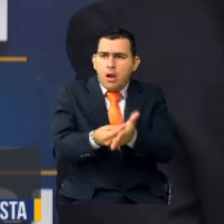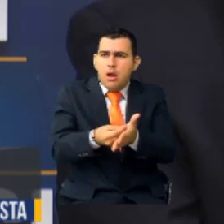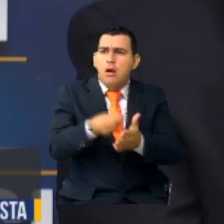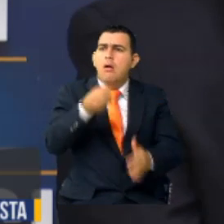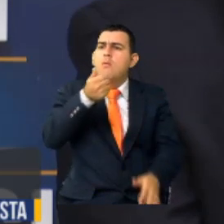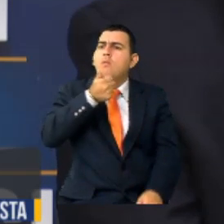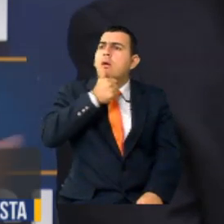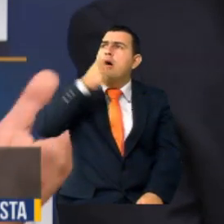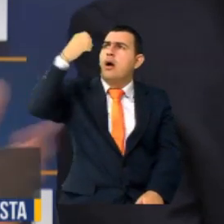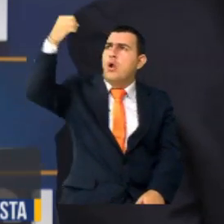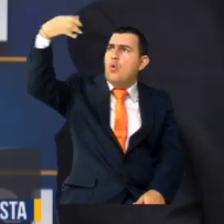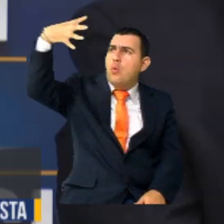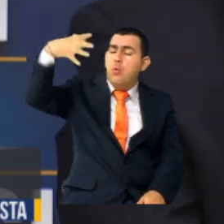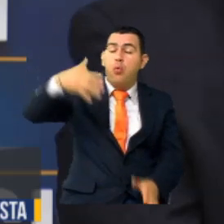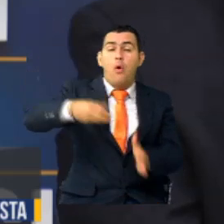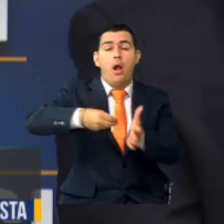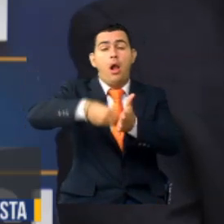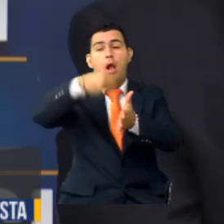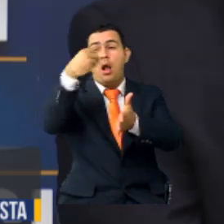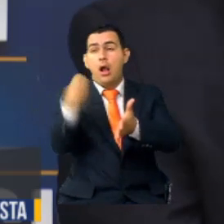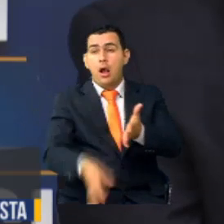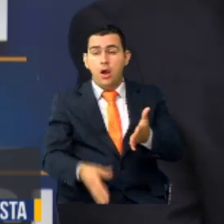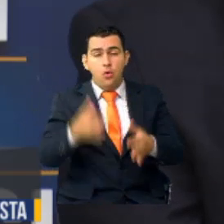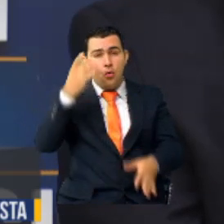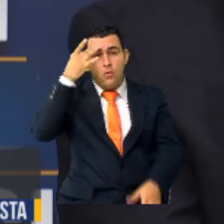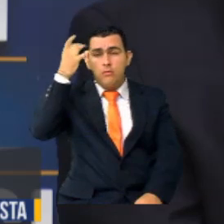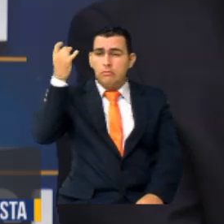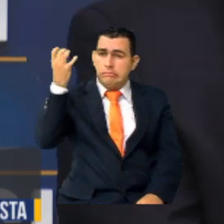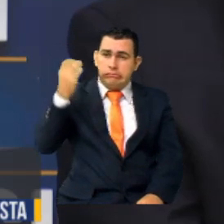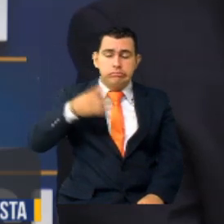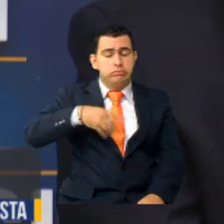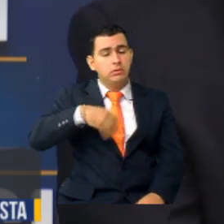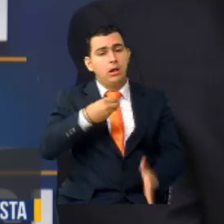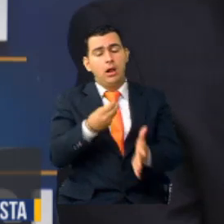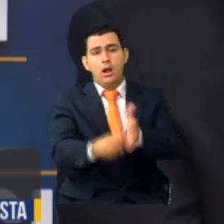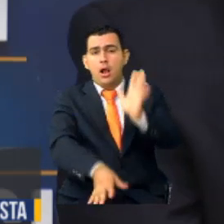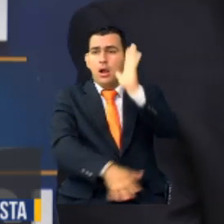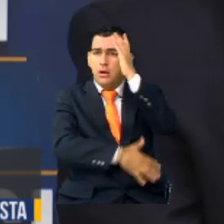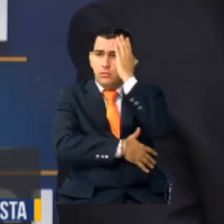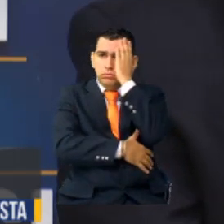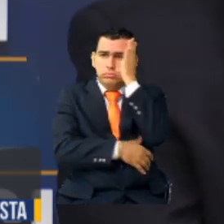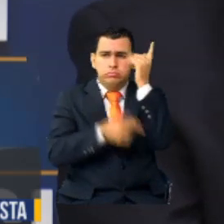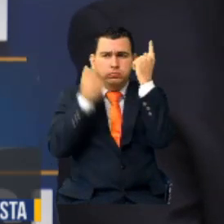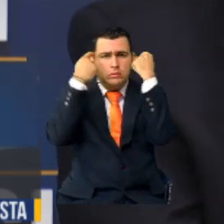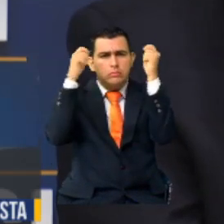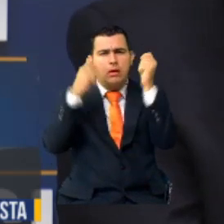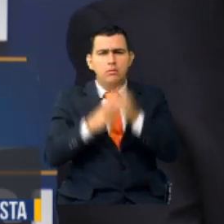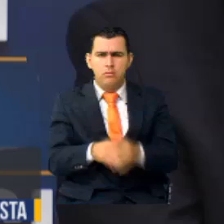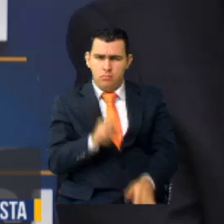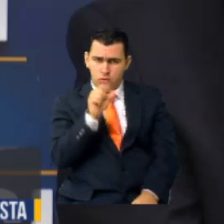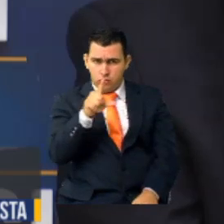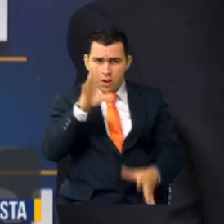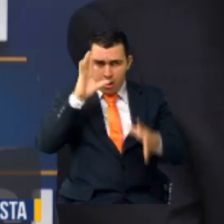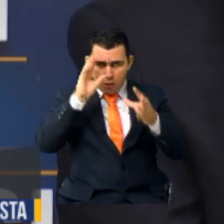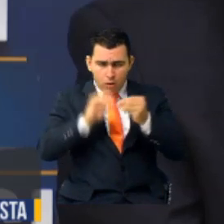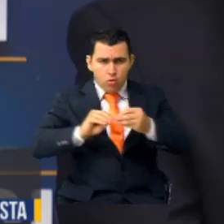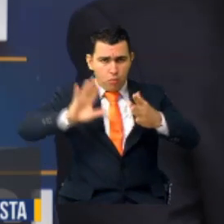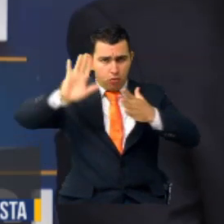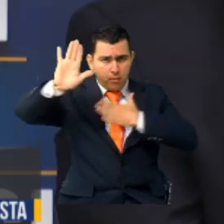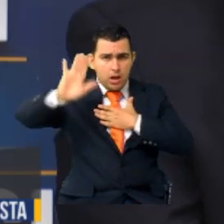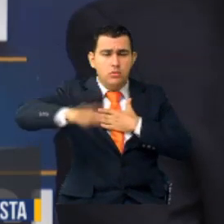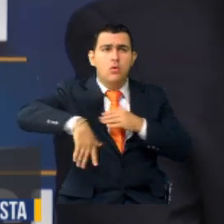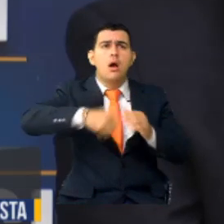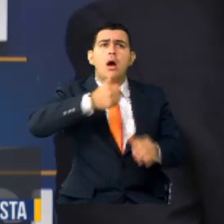Barrancabermeja es el dolor de cabeza de los habitantes de esta ciudad. ¿Usted se compromete a gestionar la reducción del valor de los